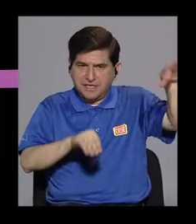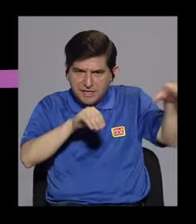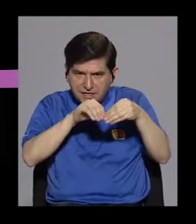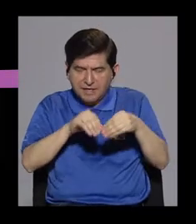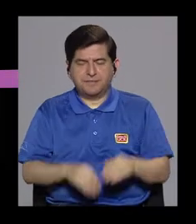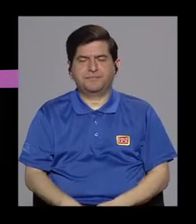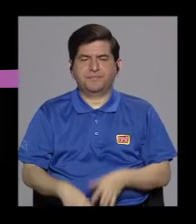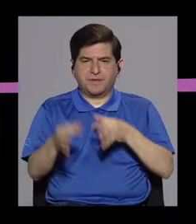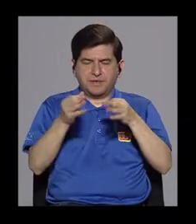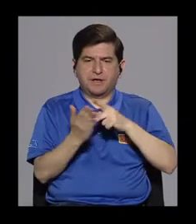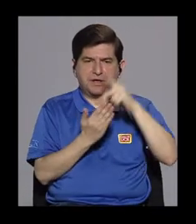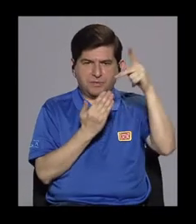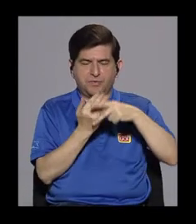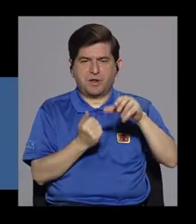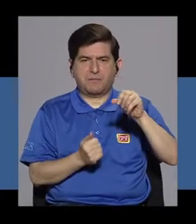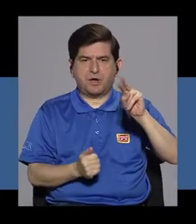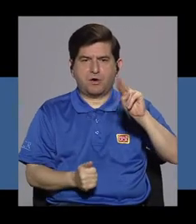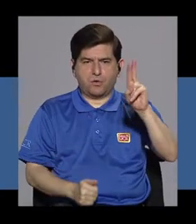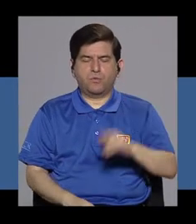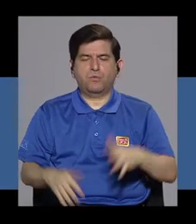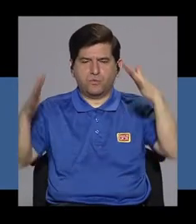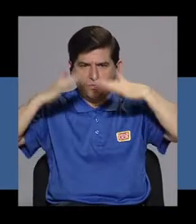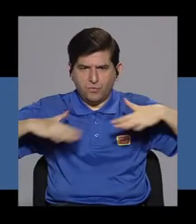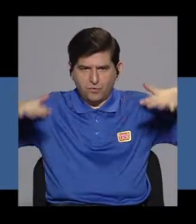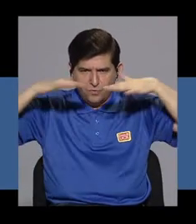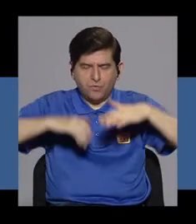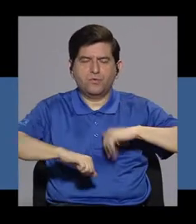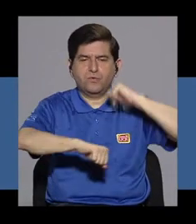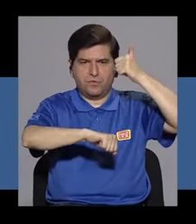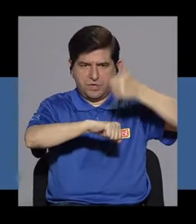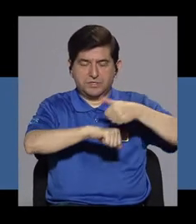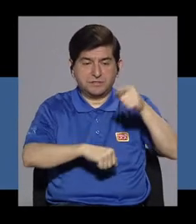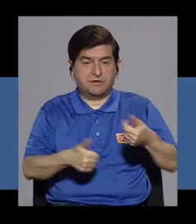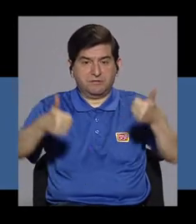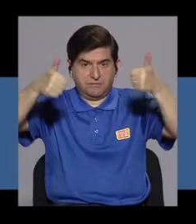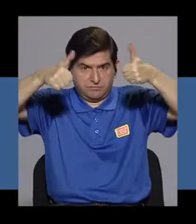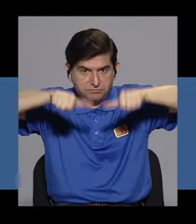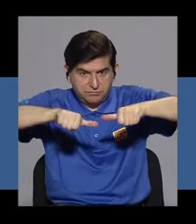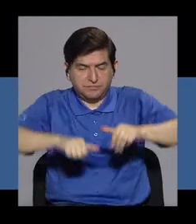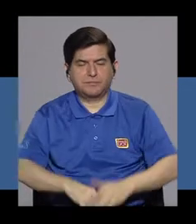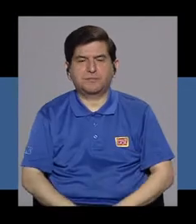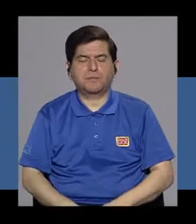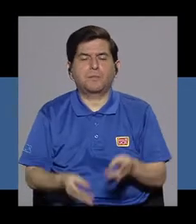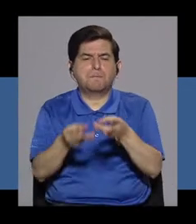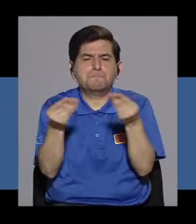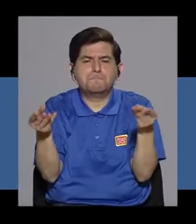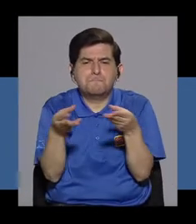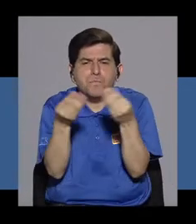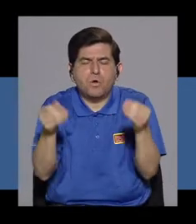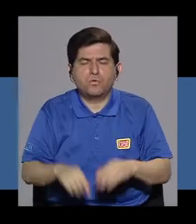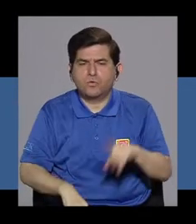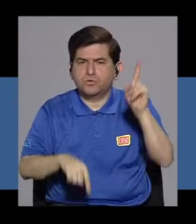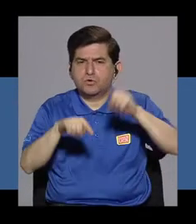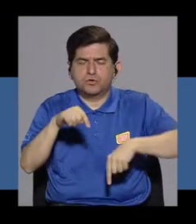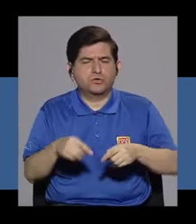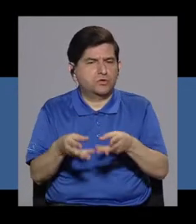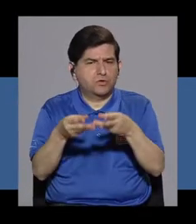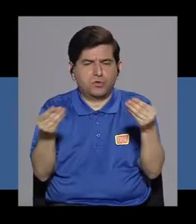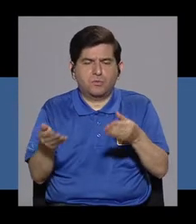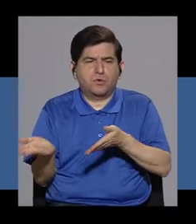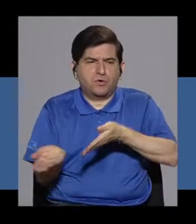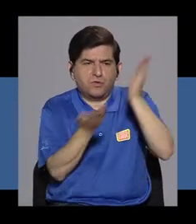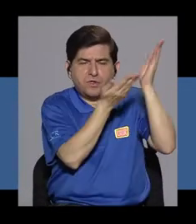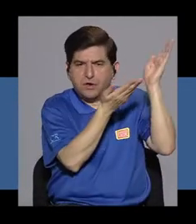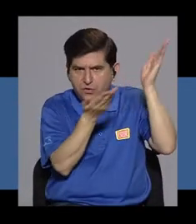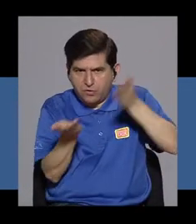contienen mercurio agregado? Le contamos que el Programa de las Naciones Unidas para el Medio Ambiente estableció en este convenio que algunos de los productos